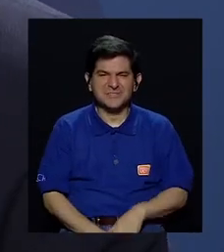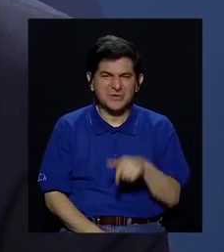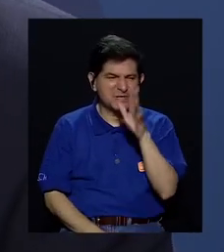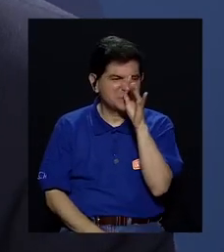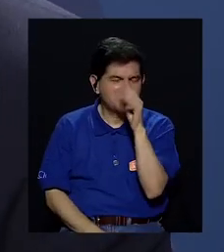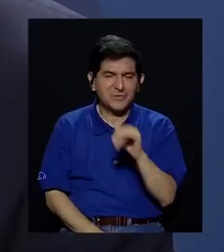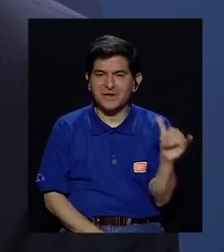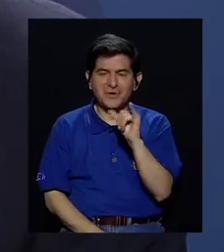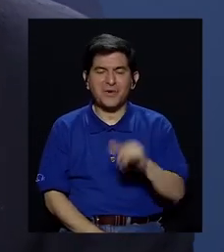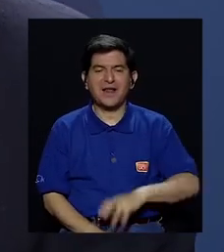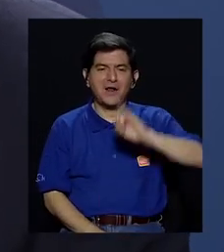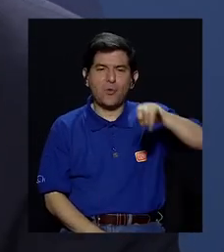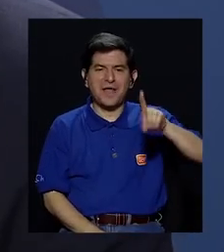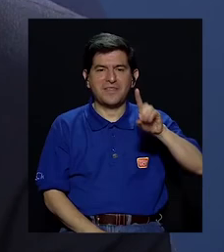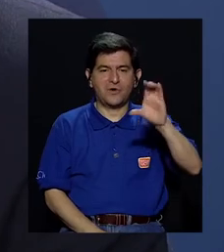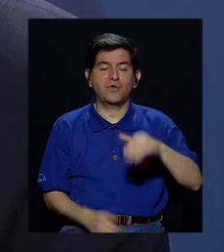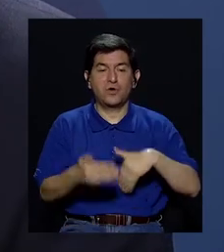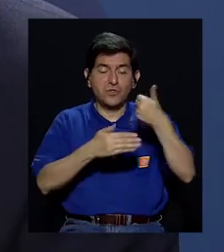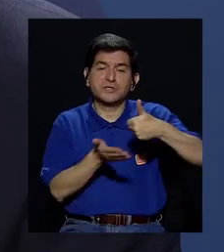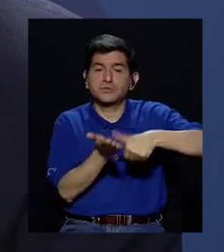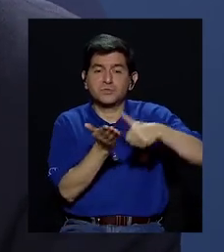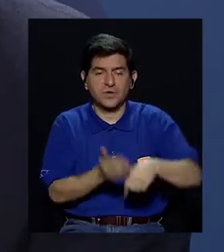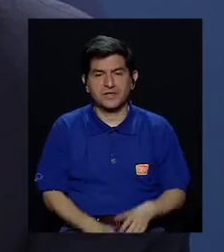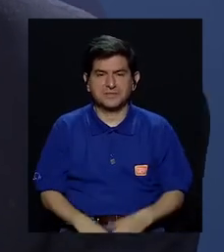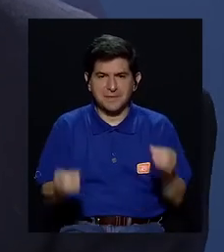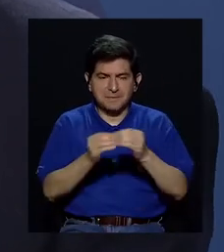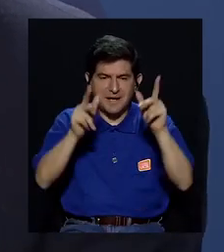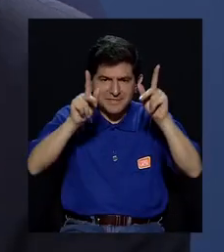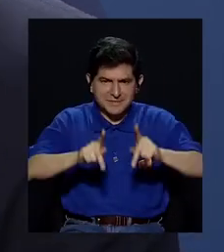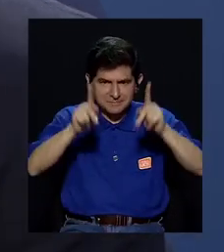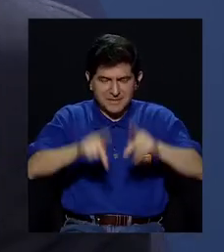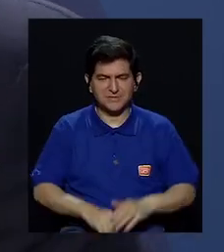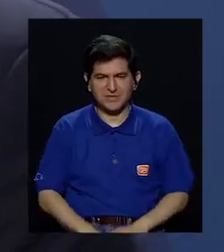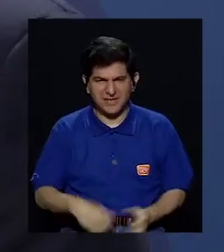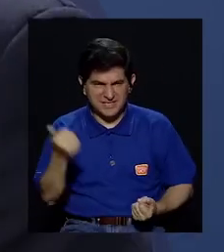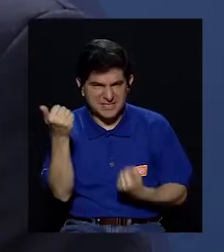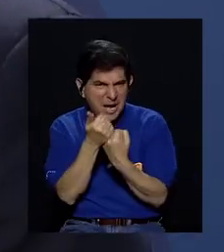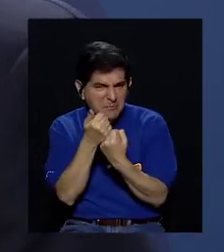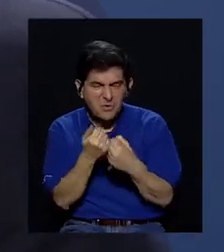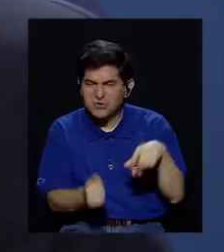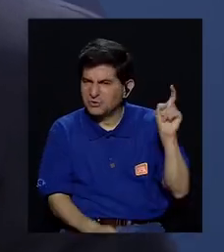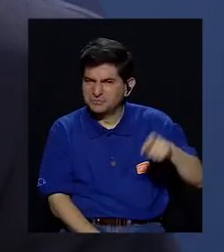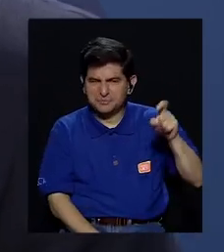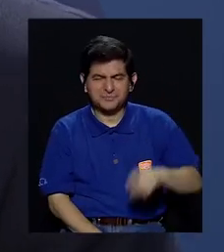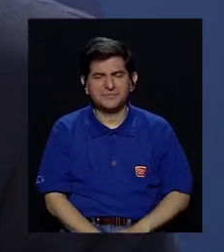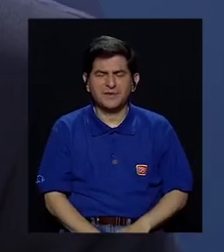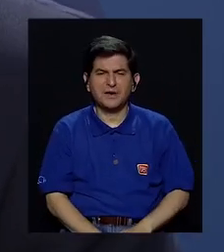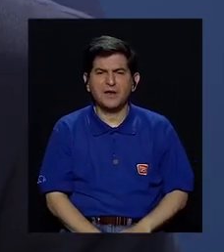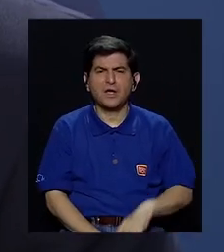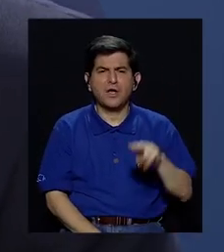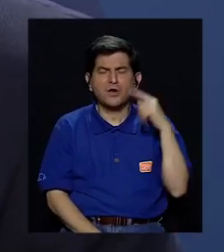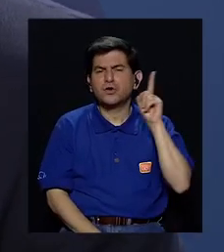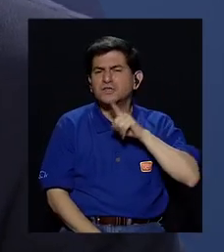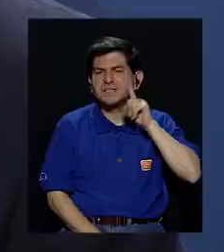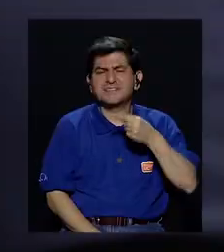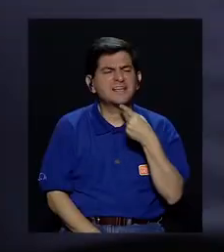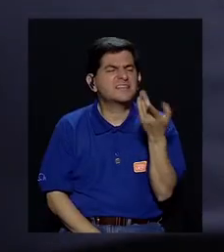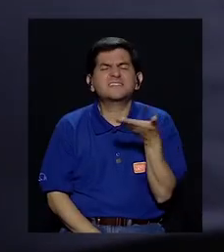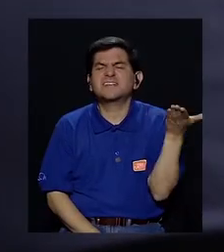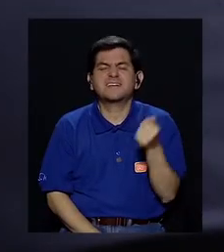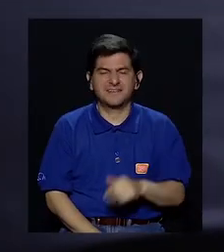morbo es lo mismo que sucede con un antiguo caso después de cada elección crecen los seguidores apoyo no necesariamente las noticias falsas dicen que